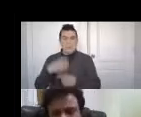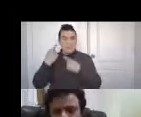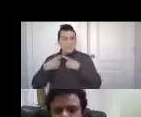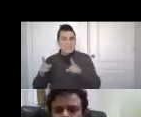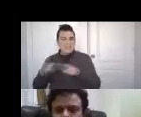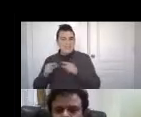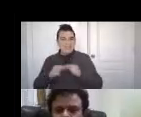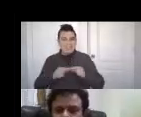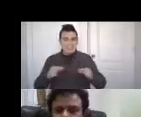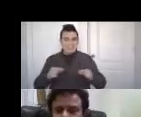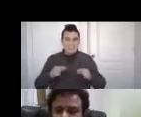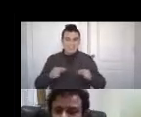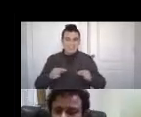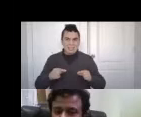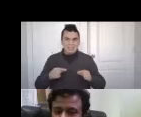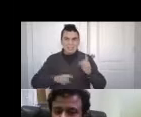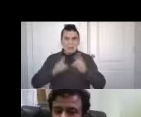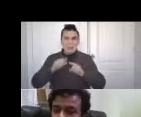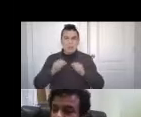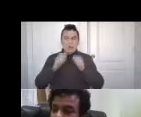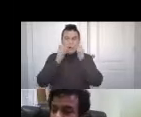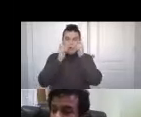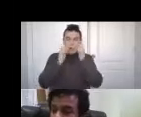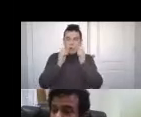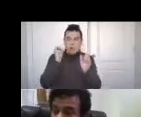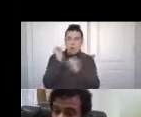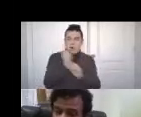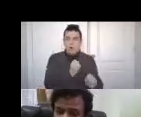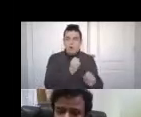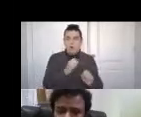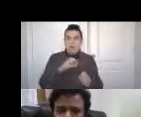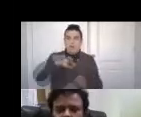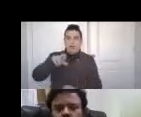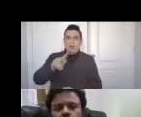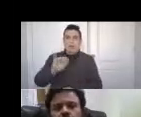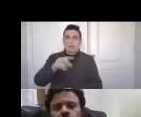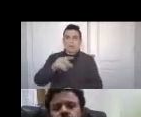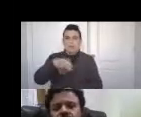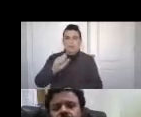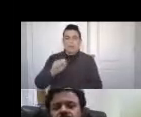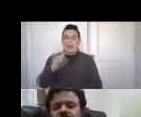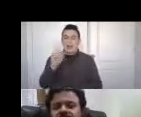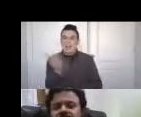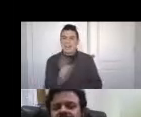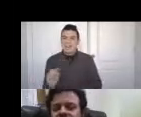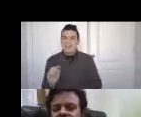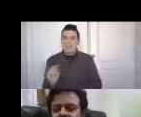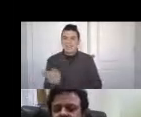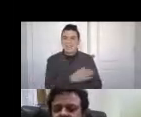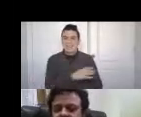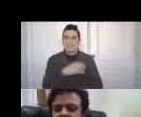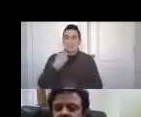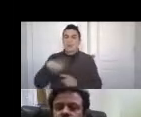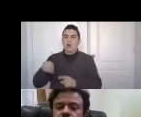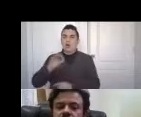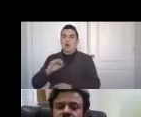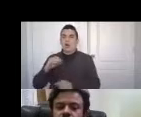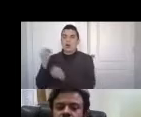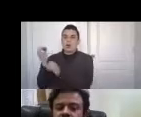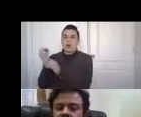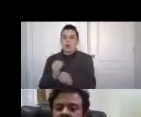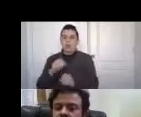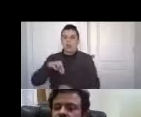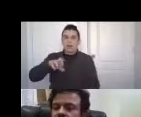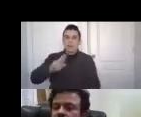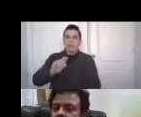Hay anticuerpos contra la proteína S, que es de la proteína espícula que yo les mostré al principio, o contra la proteína M. Y no todas las